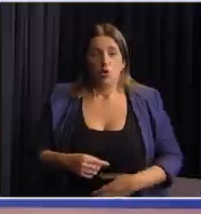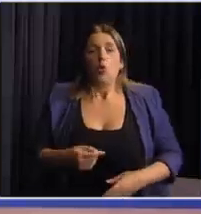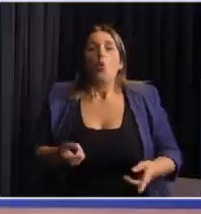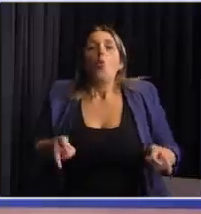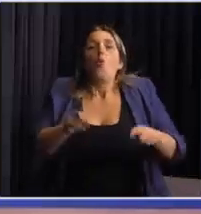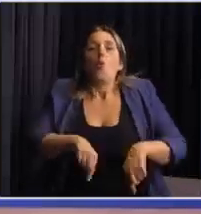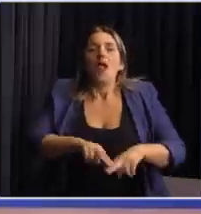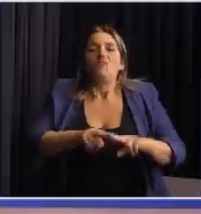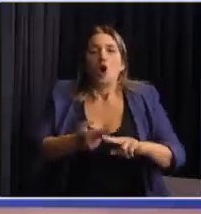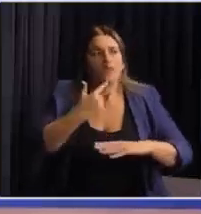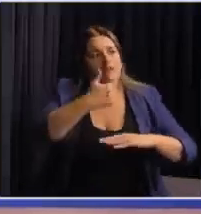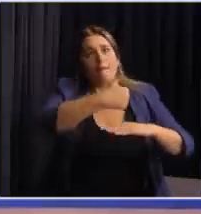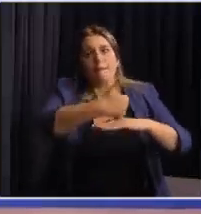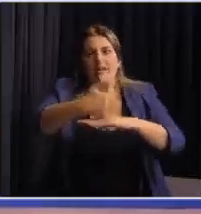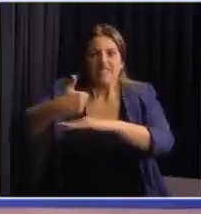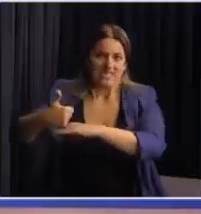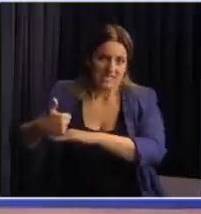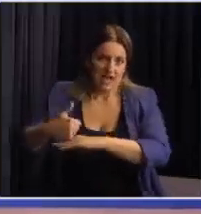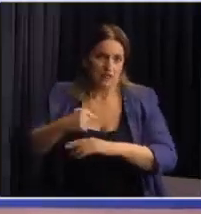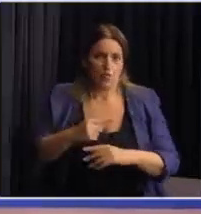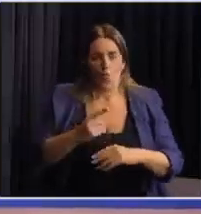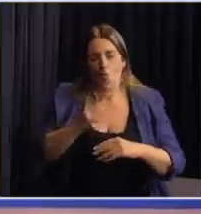retomar las clases presenciales